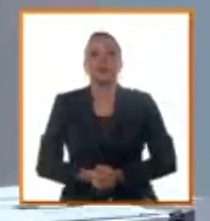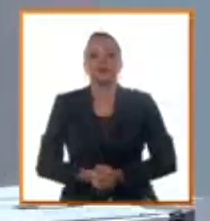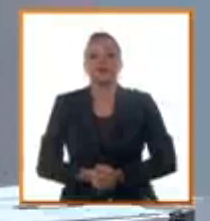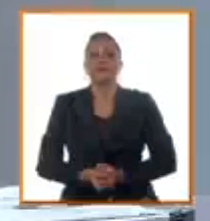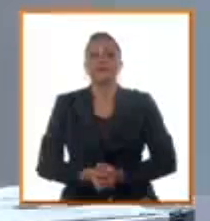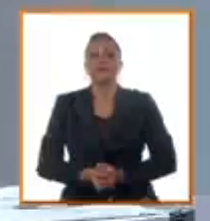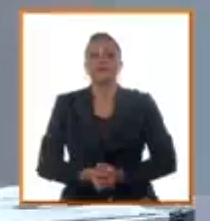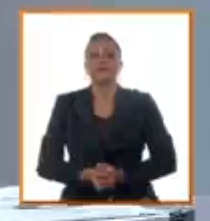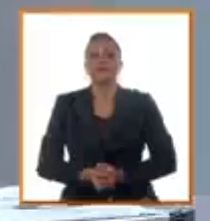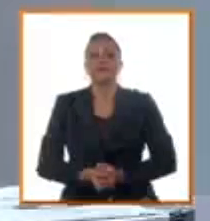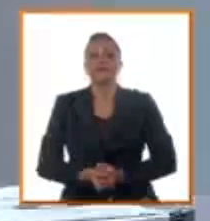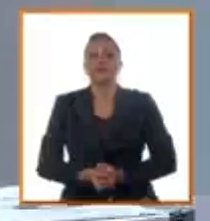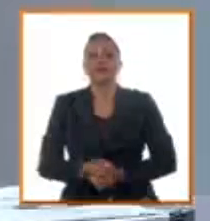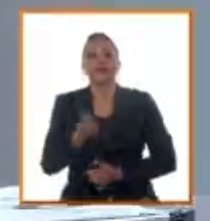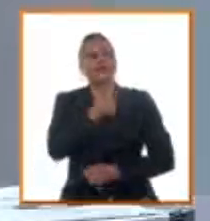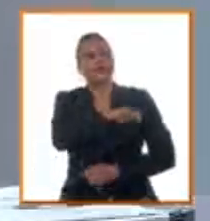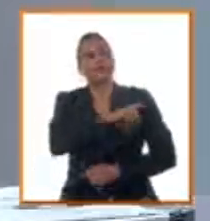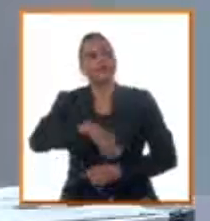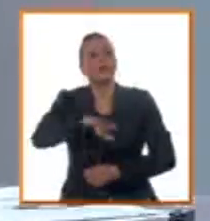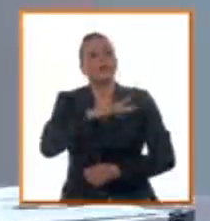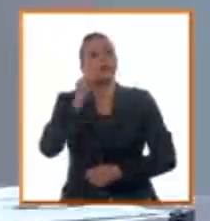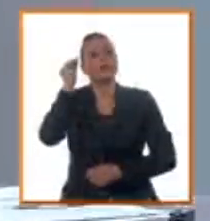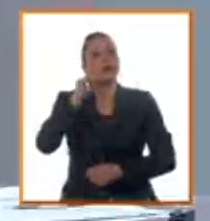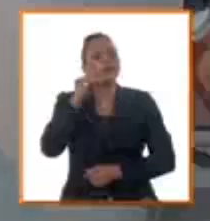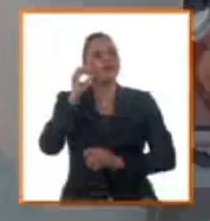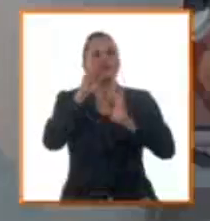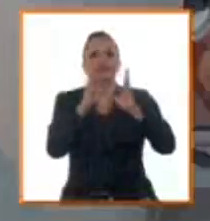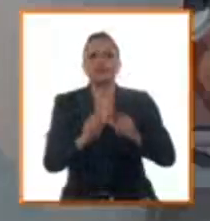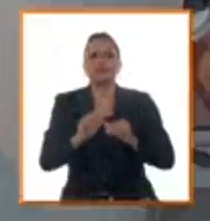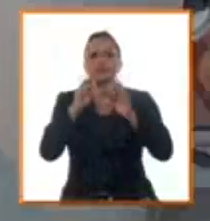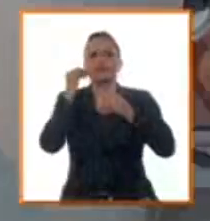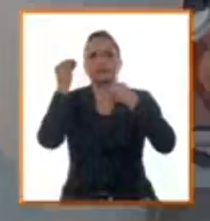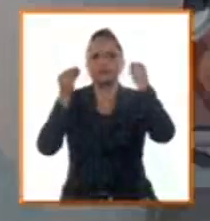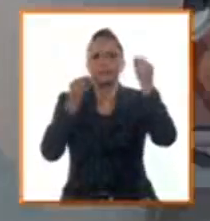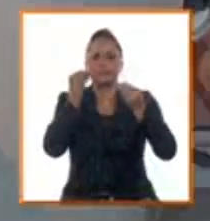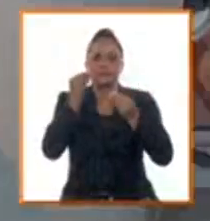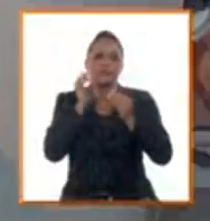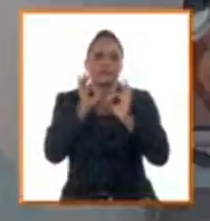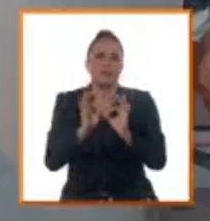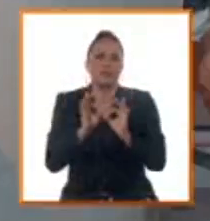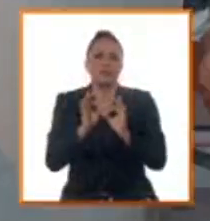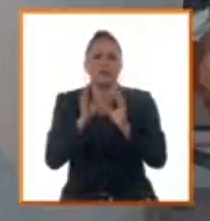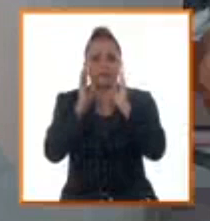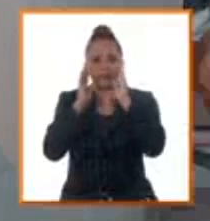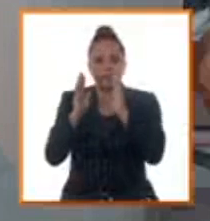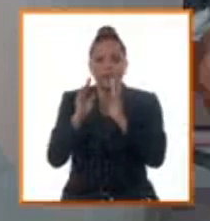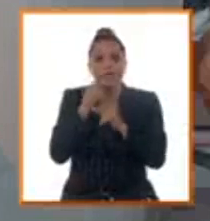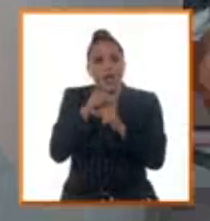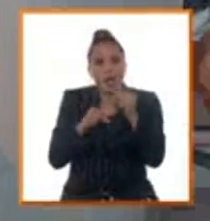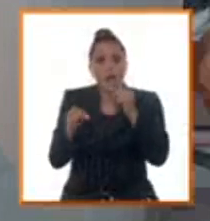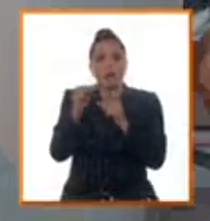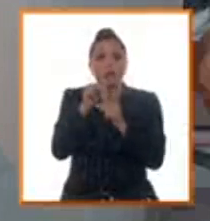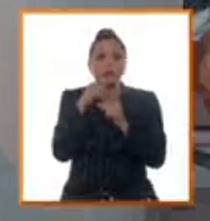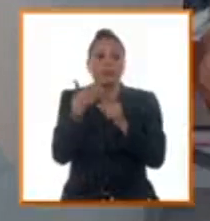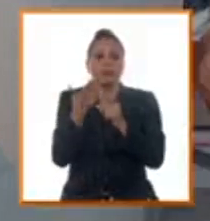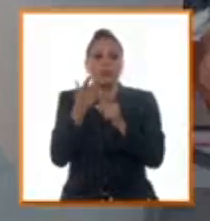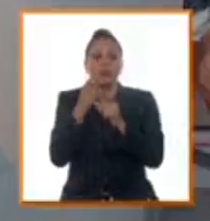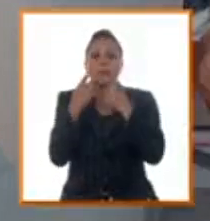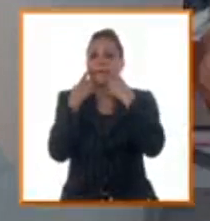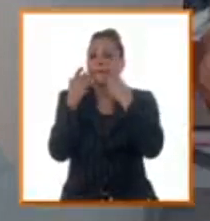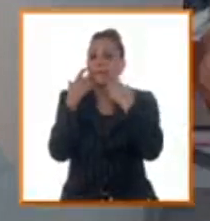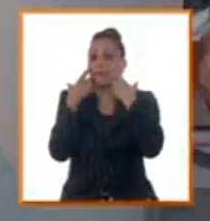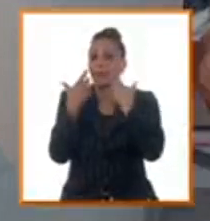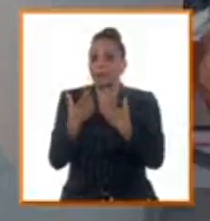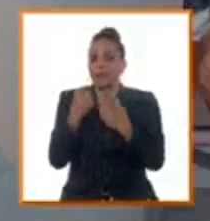relaciona mucho con los valores puntuales que se registren de lluvias en sus comunidades, y los valores puntuales más significativos que se